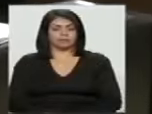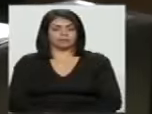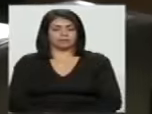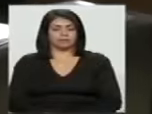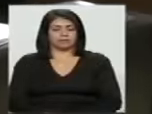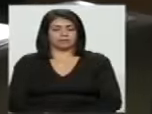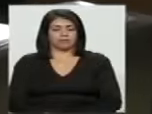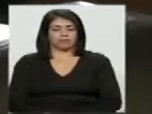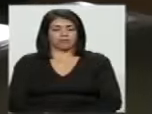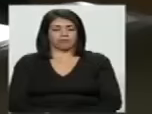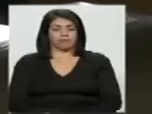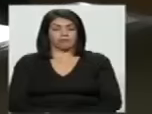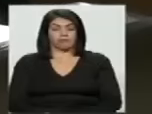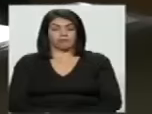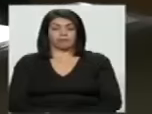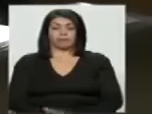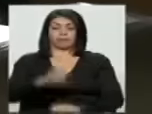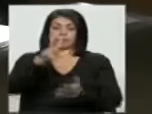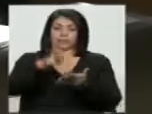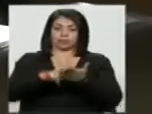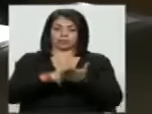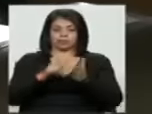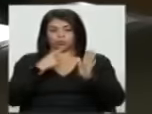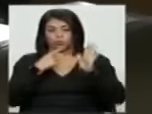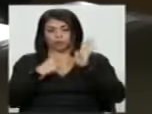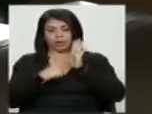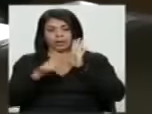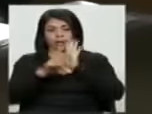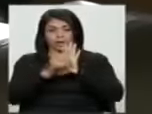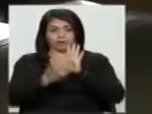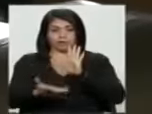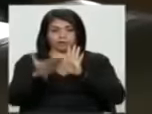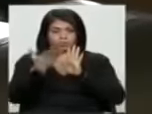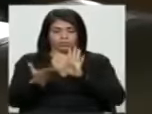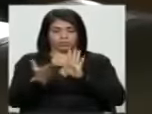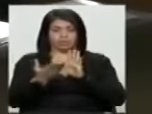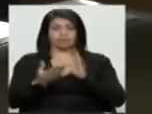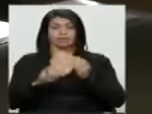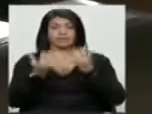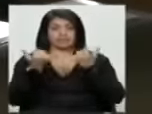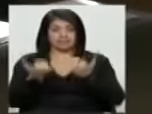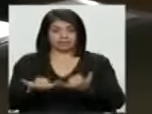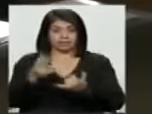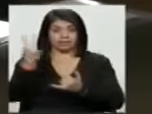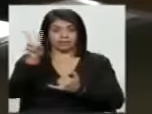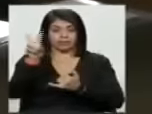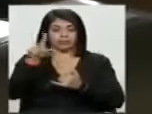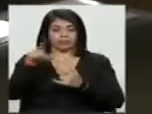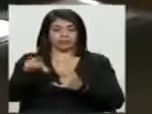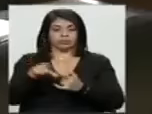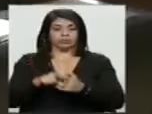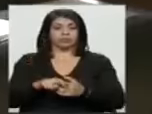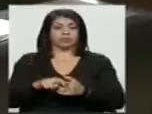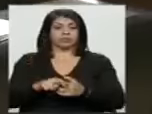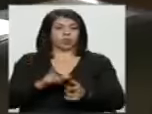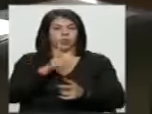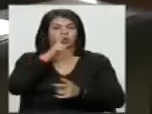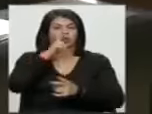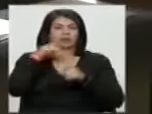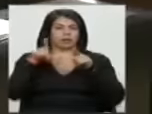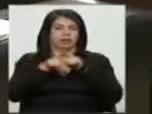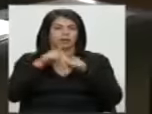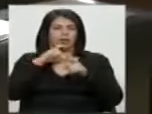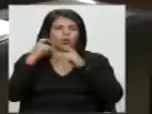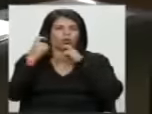de una vez, la aplicación de esta ley tan importante para alejar de Venezuela ese flagelo tan terrible como es